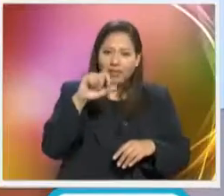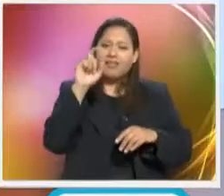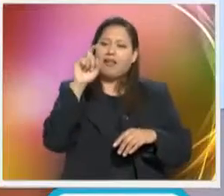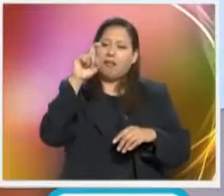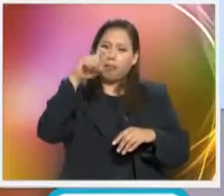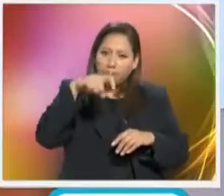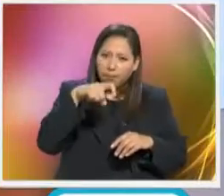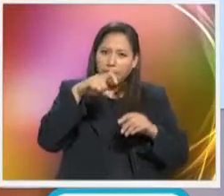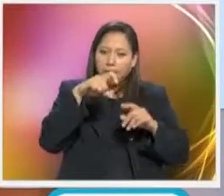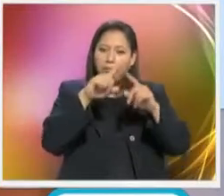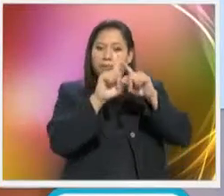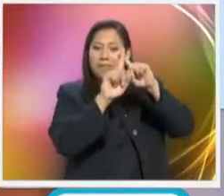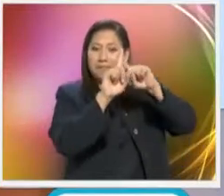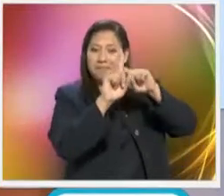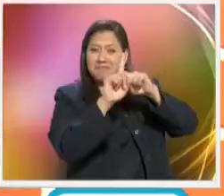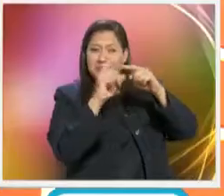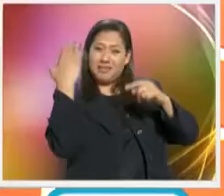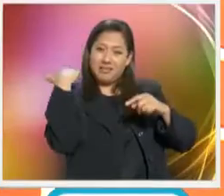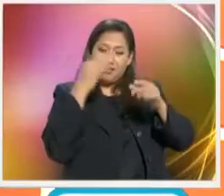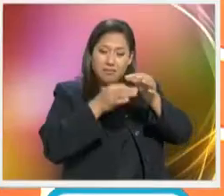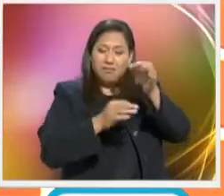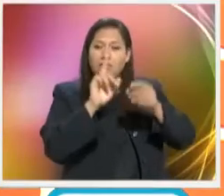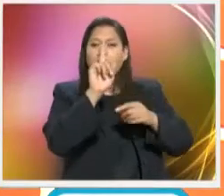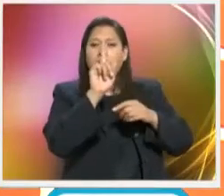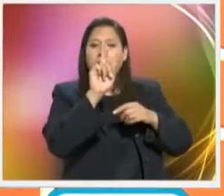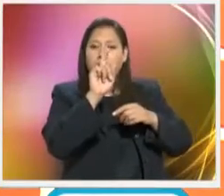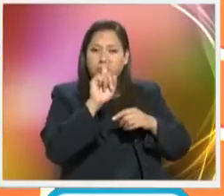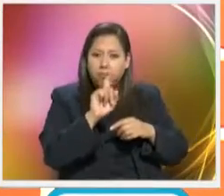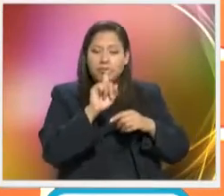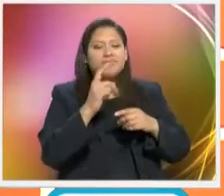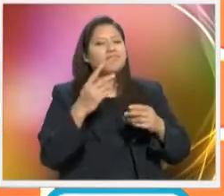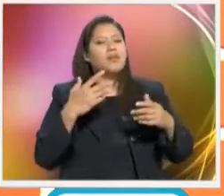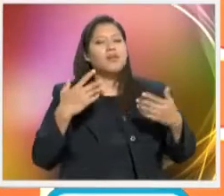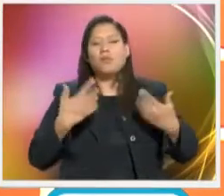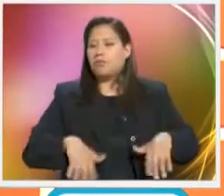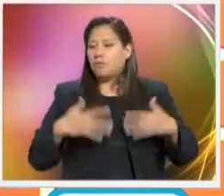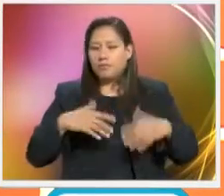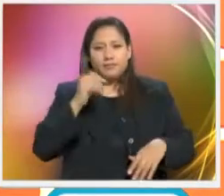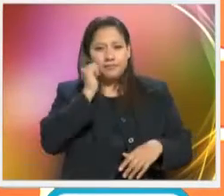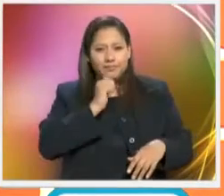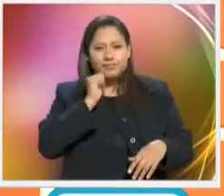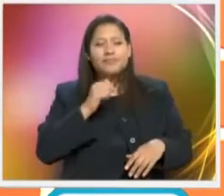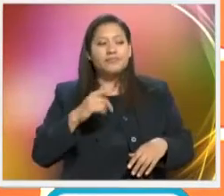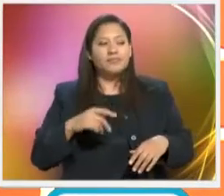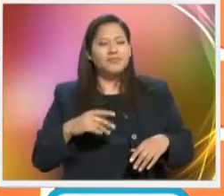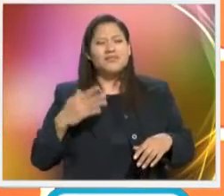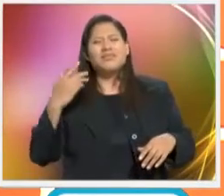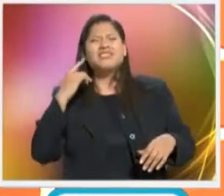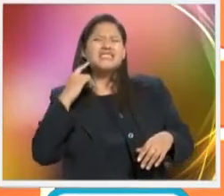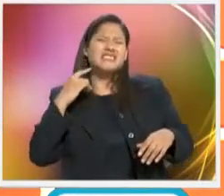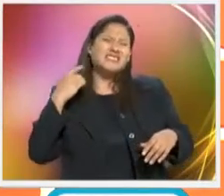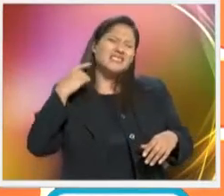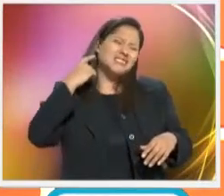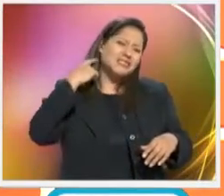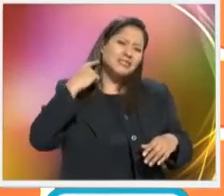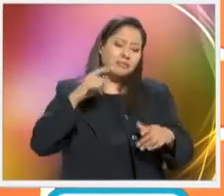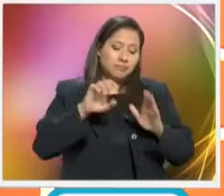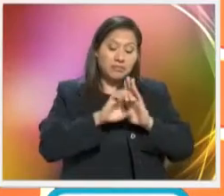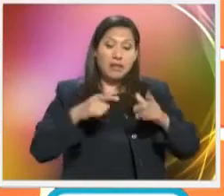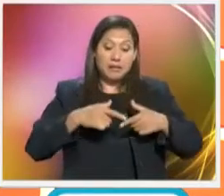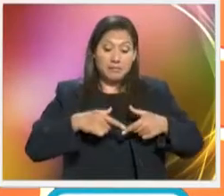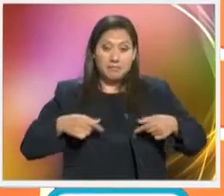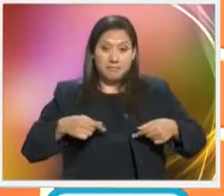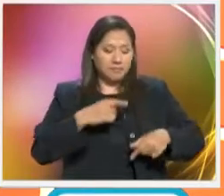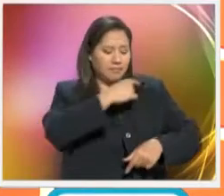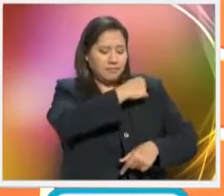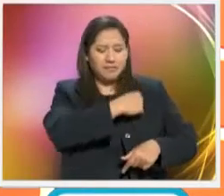largo plazo. Mira, son dolores inmediatos, ahí se marcan verdaderos surcos, por ejemplo en el brasier,